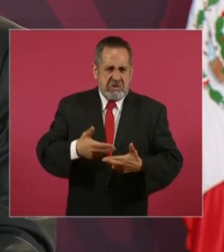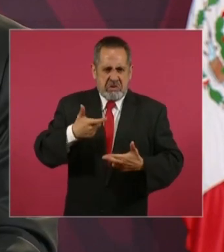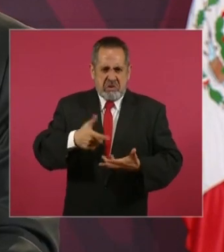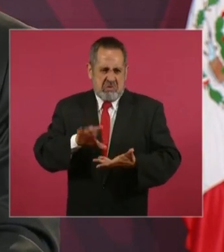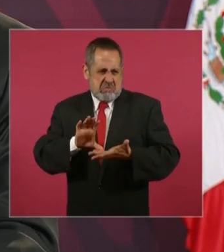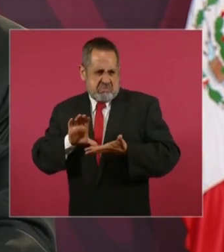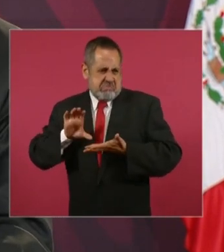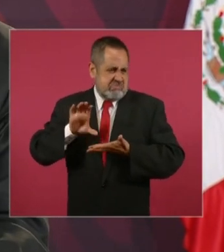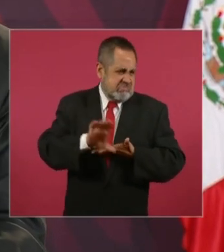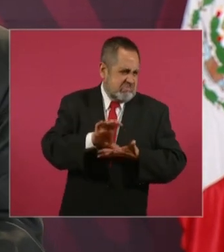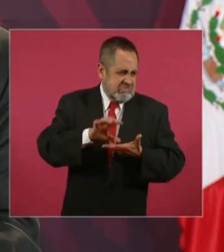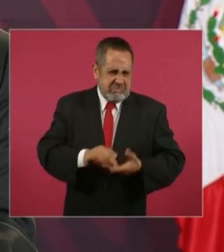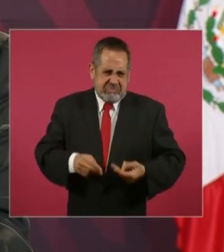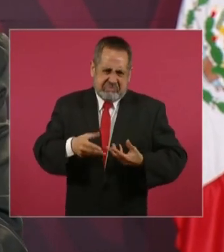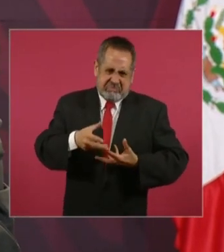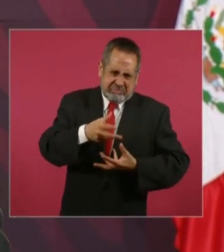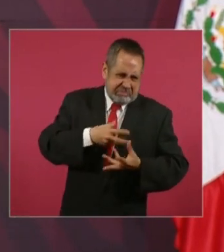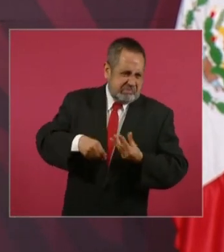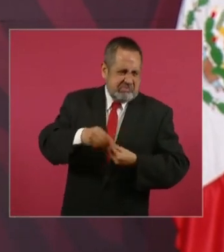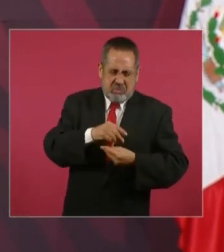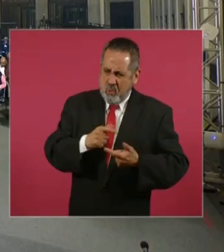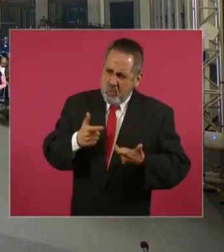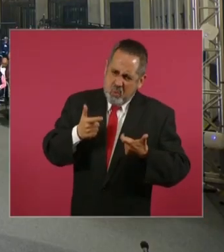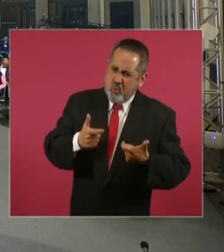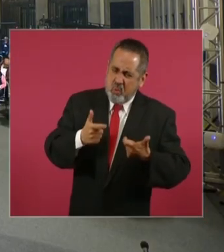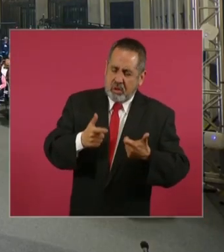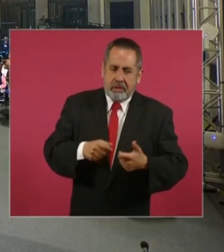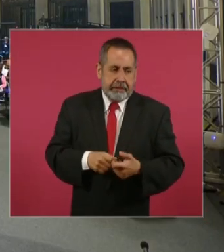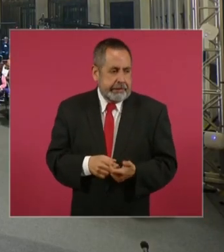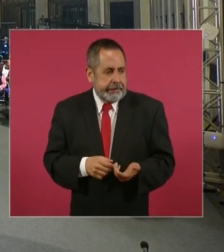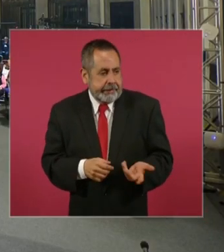la inversión extranjera a raudales,